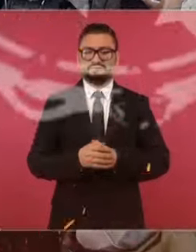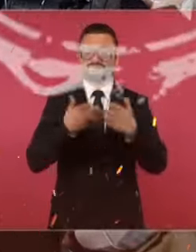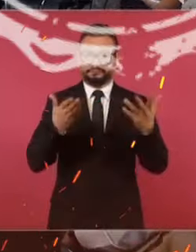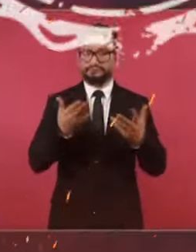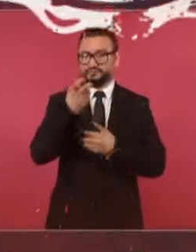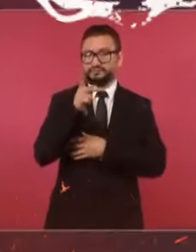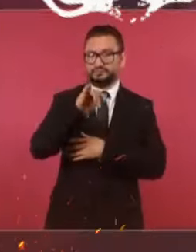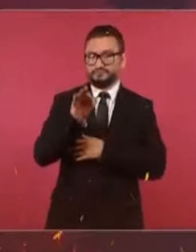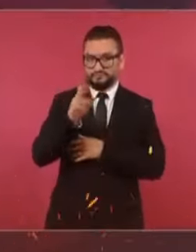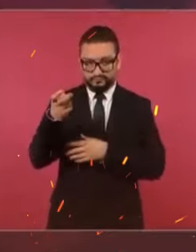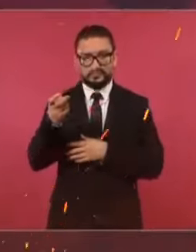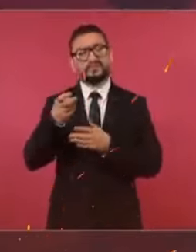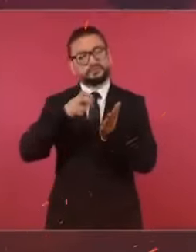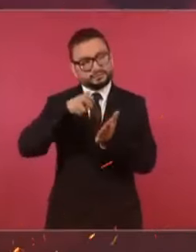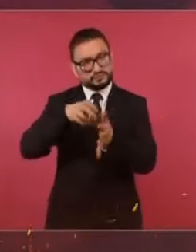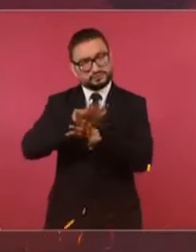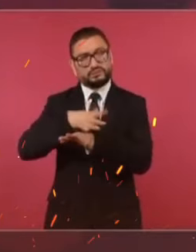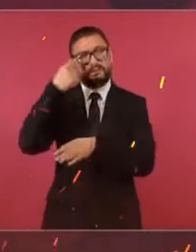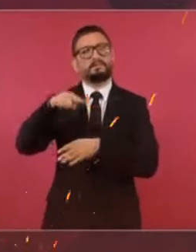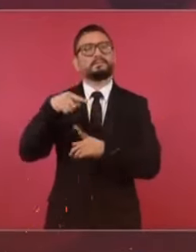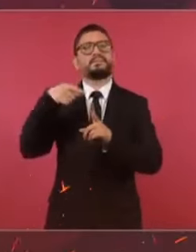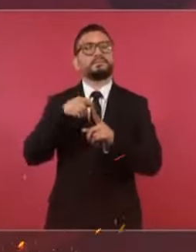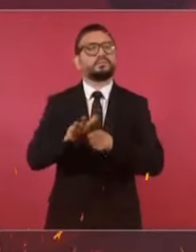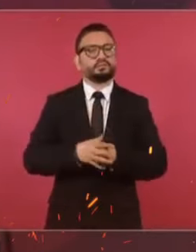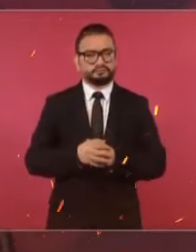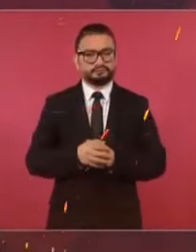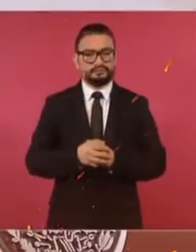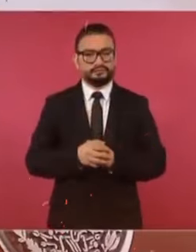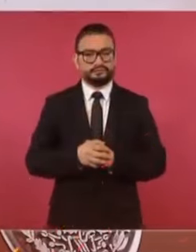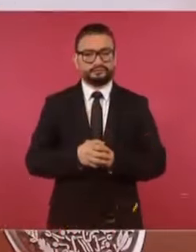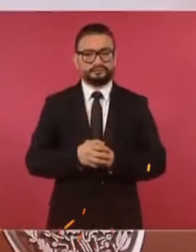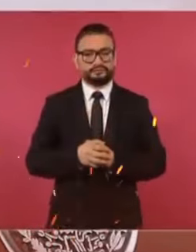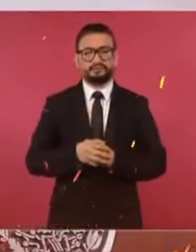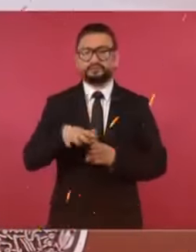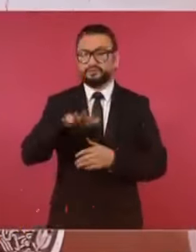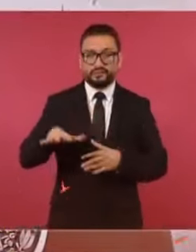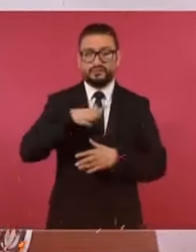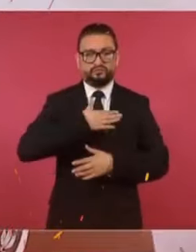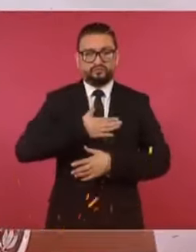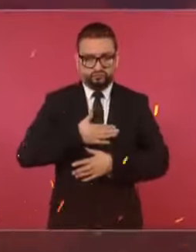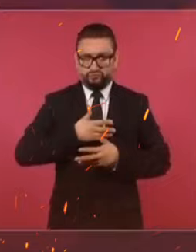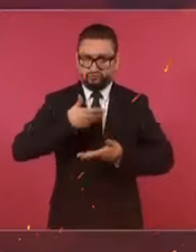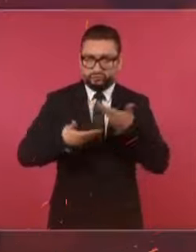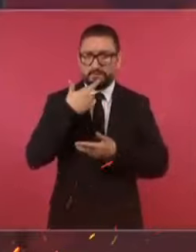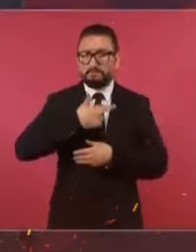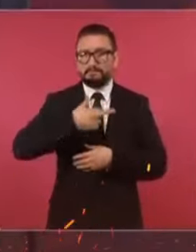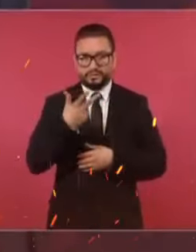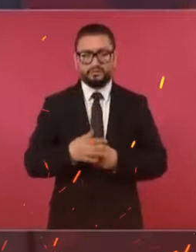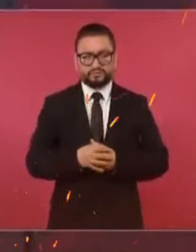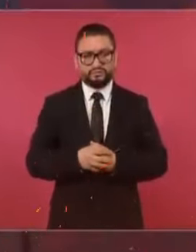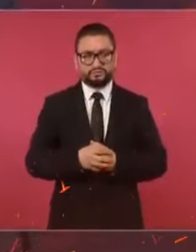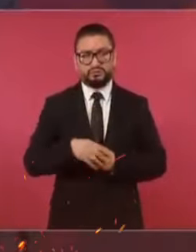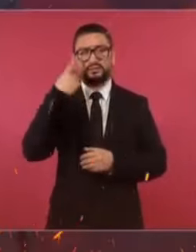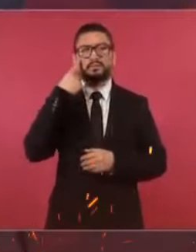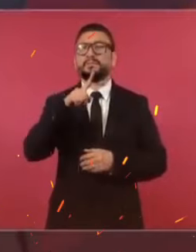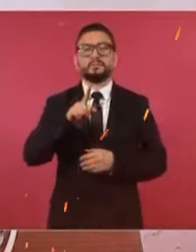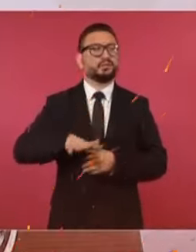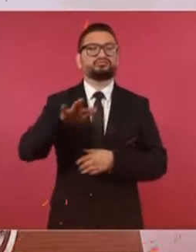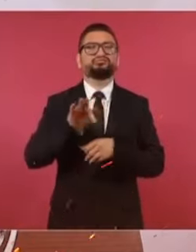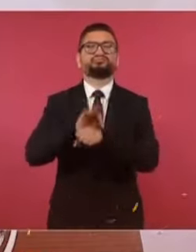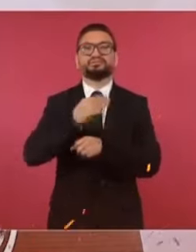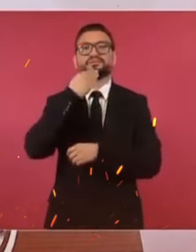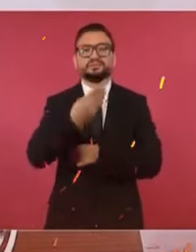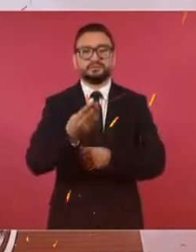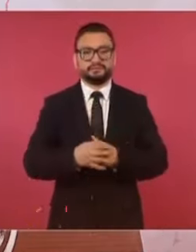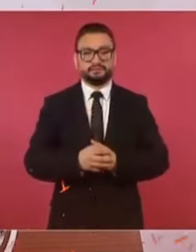En el caso del Poder Judicial, la reforma es para que mejore la impartición de justicia, es para bien.